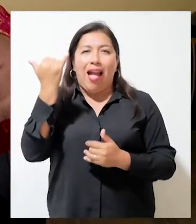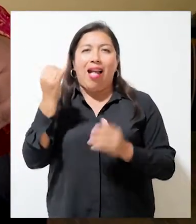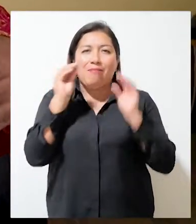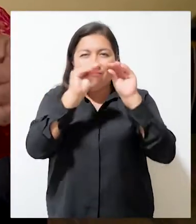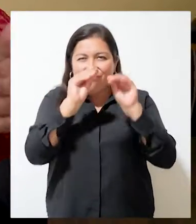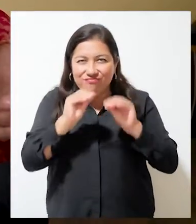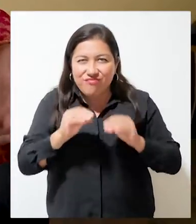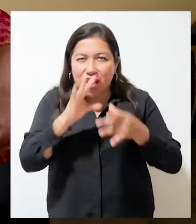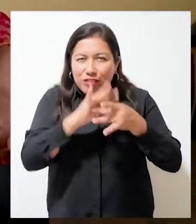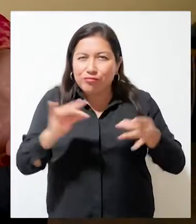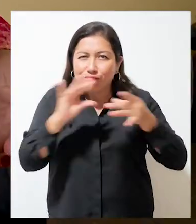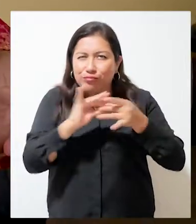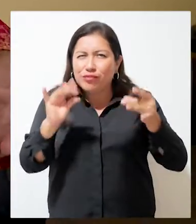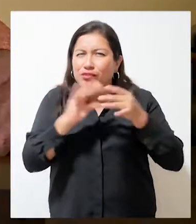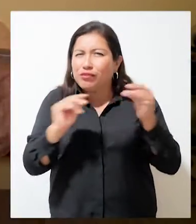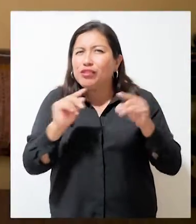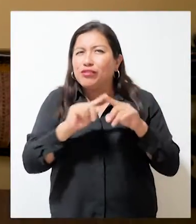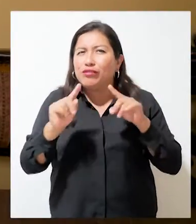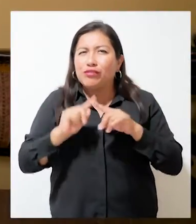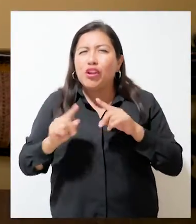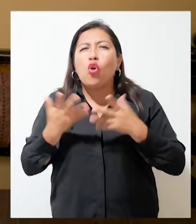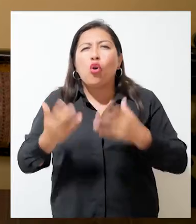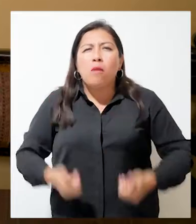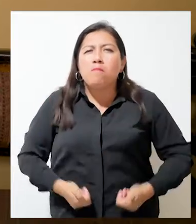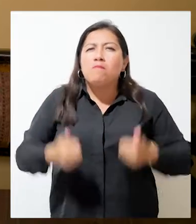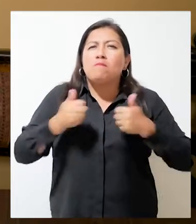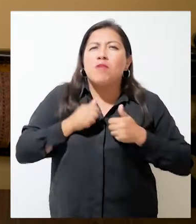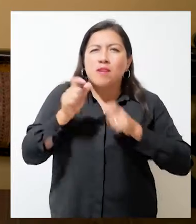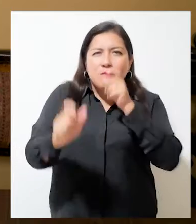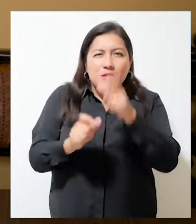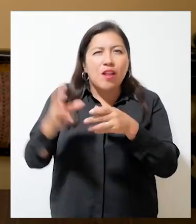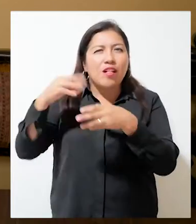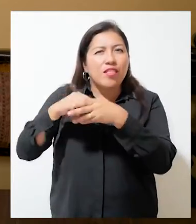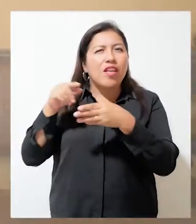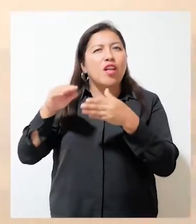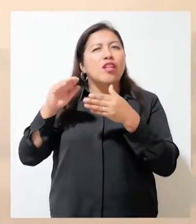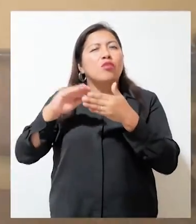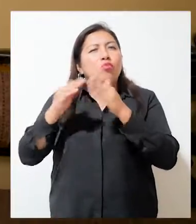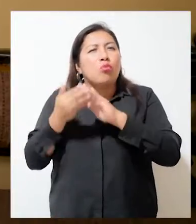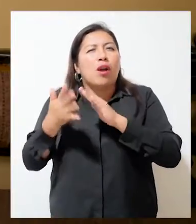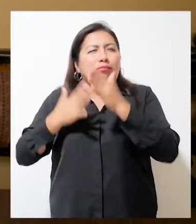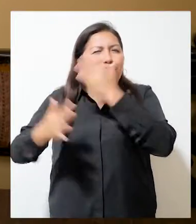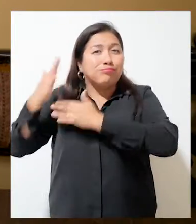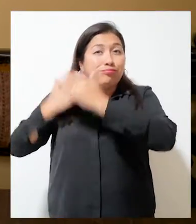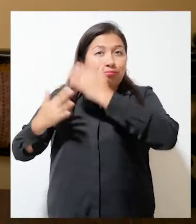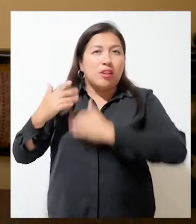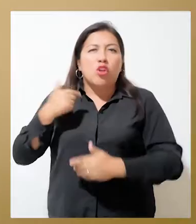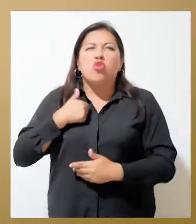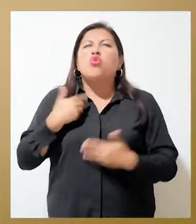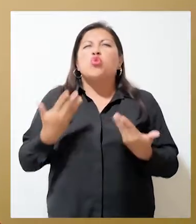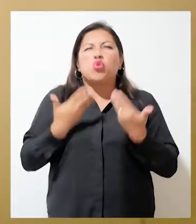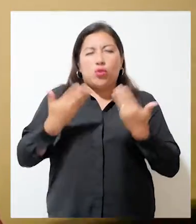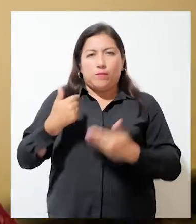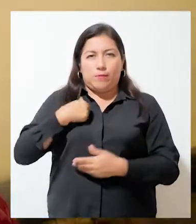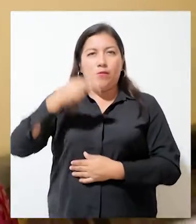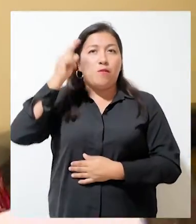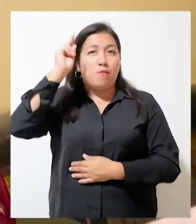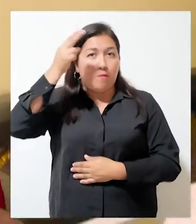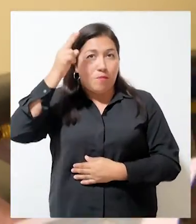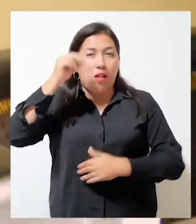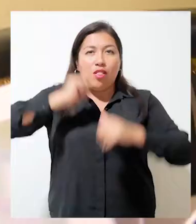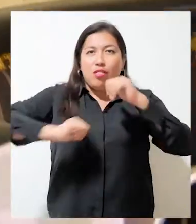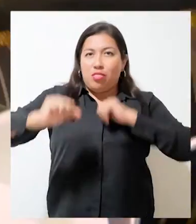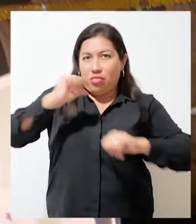de Viringo en base de las creencias de los pueblos moches y chimús. Bueno, yo soy pedagoga